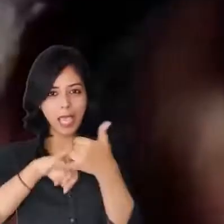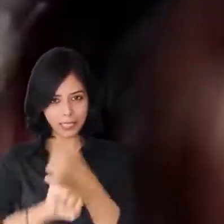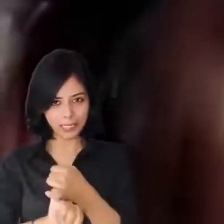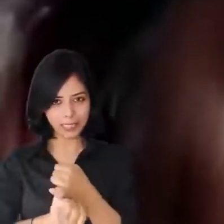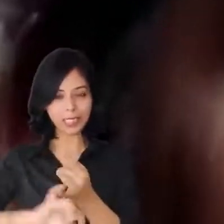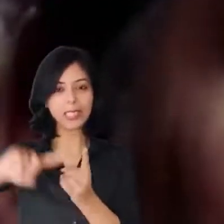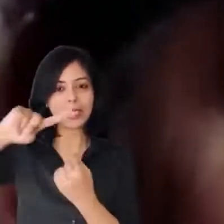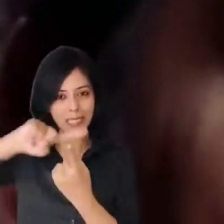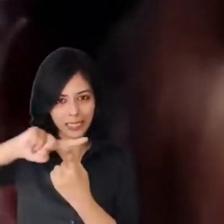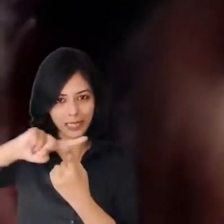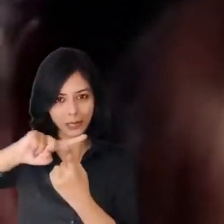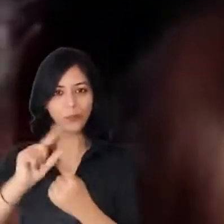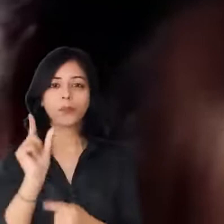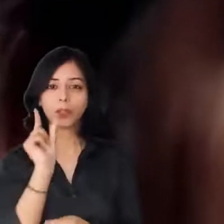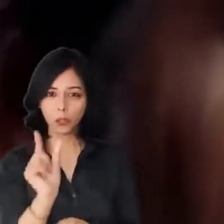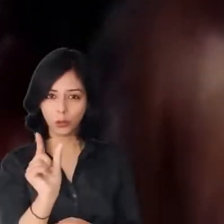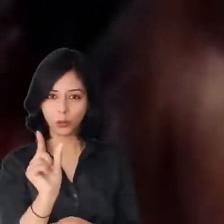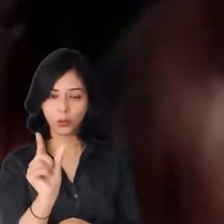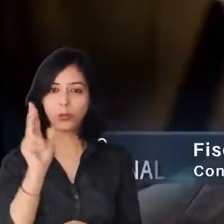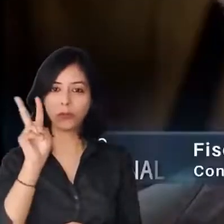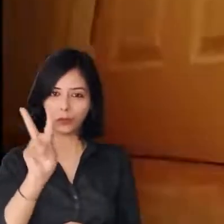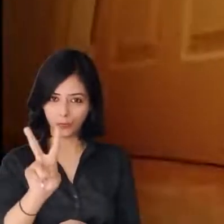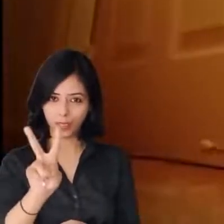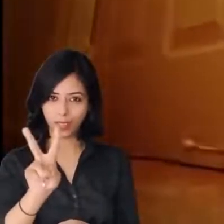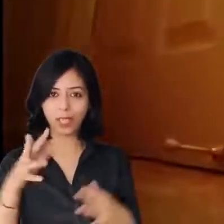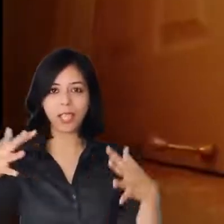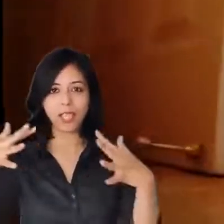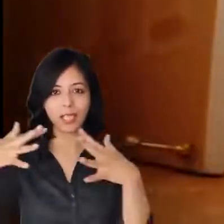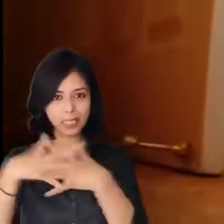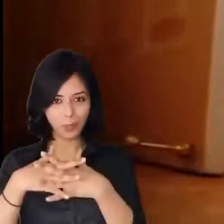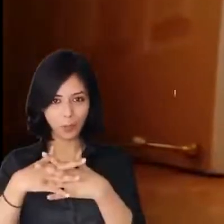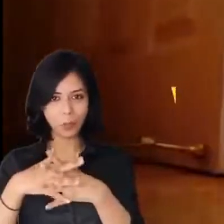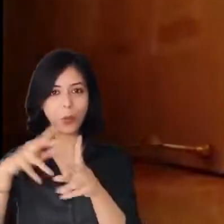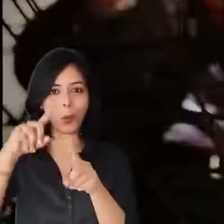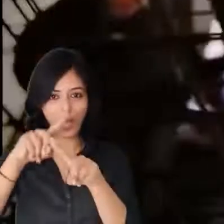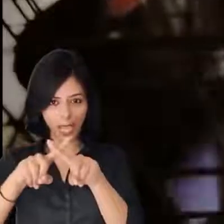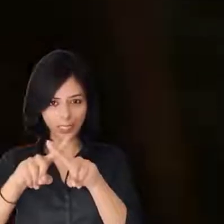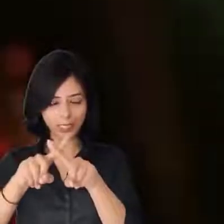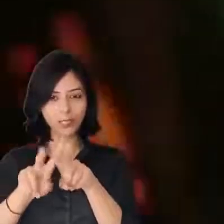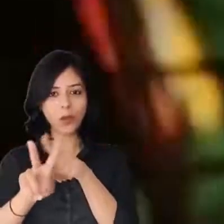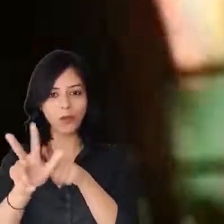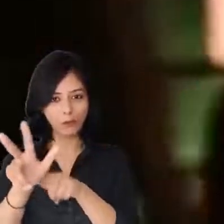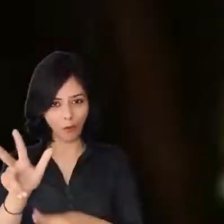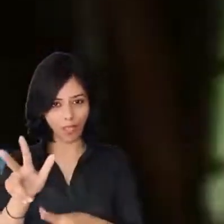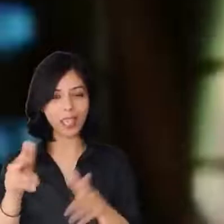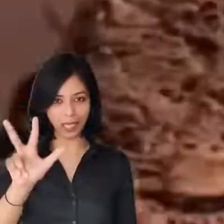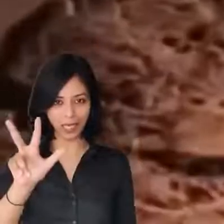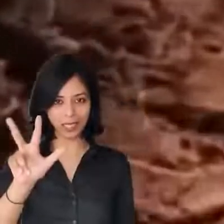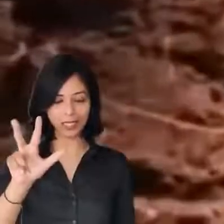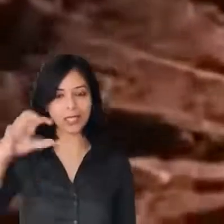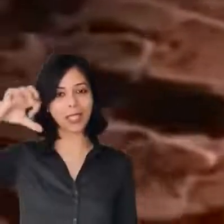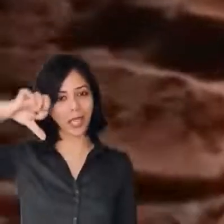Situaba a Robin Field en la casa. Había estado ahí con Paxton Brown. También incautaron un par de botas cubiertas de lodo